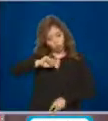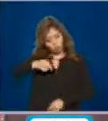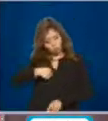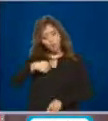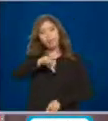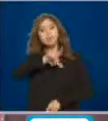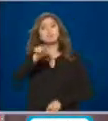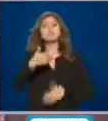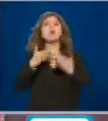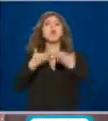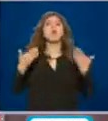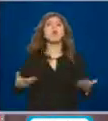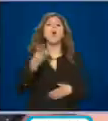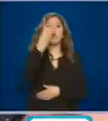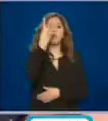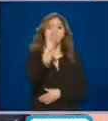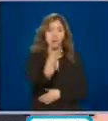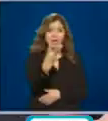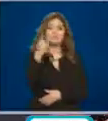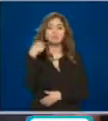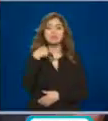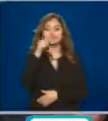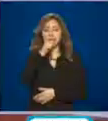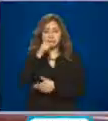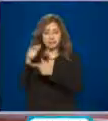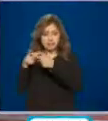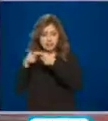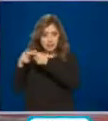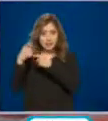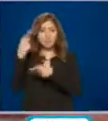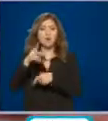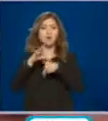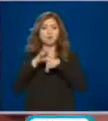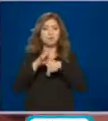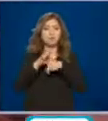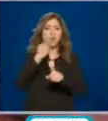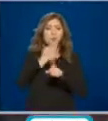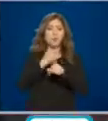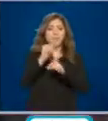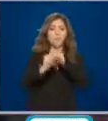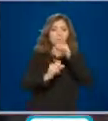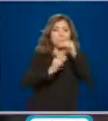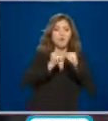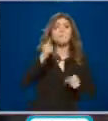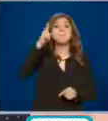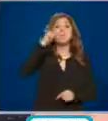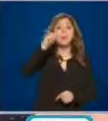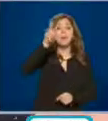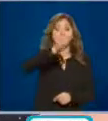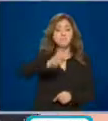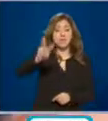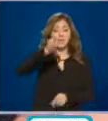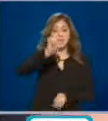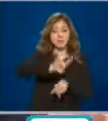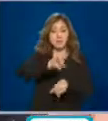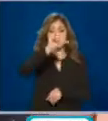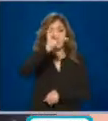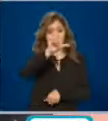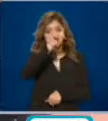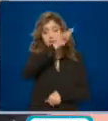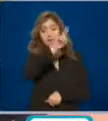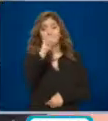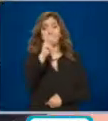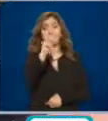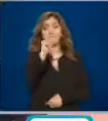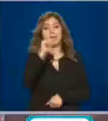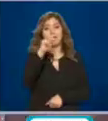del tercer disco, que no lo hemos grabado, pero ya lo estamos presentando en vivo. Ya van Entonces, sacando sencillos. Mañana, claro, mañana viernes 16 en Pata Negra, Centro